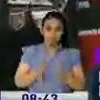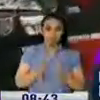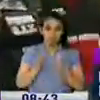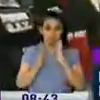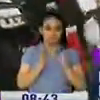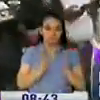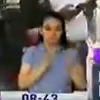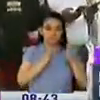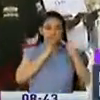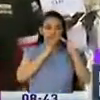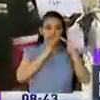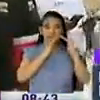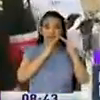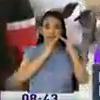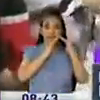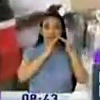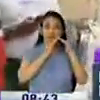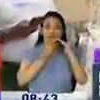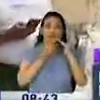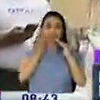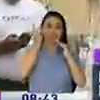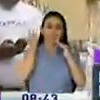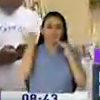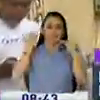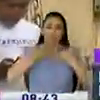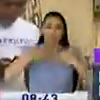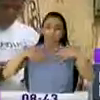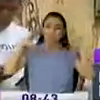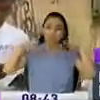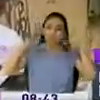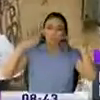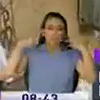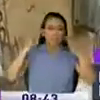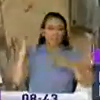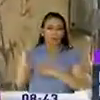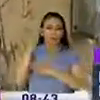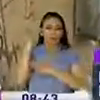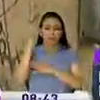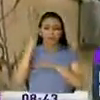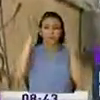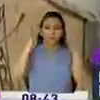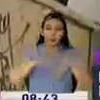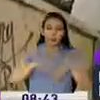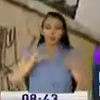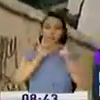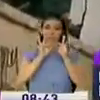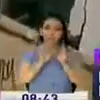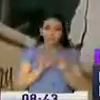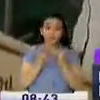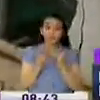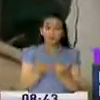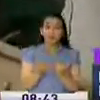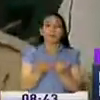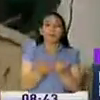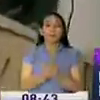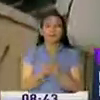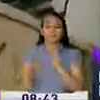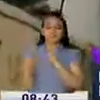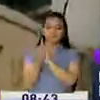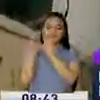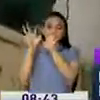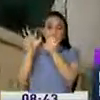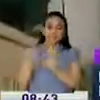bienes patrimoniales para evitar que en esta época de lluvias o en cualquier emergencia colapsen. Nosotros nos encontramos aquí con el secretario